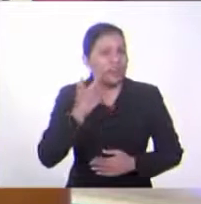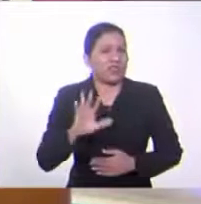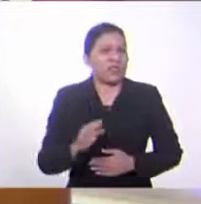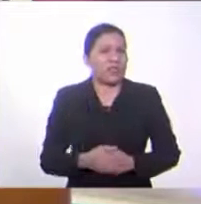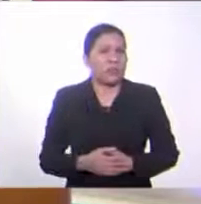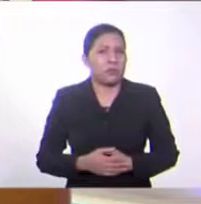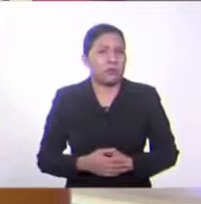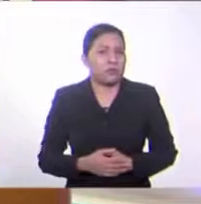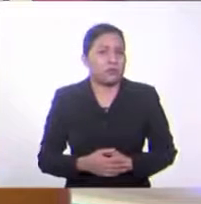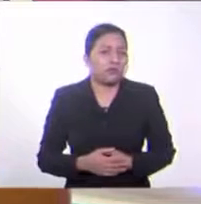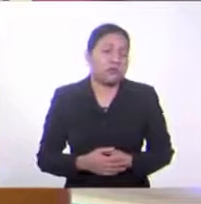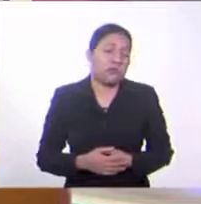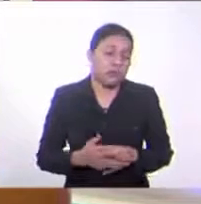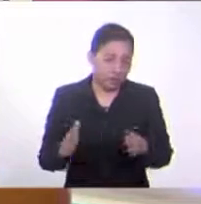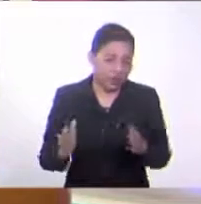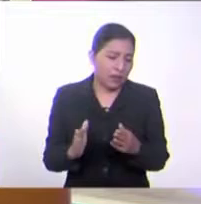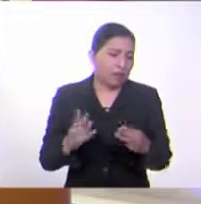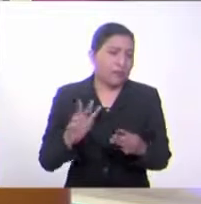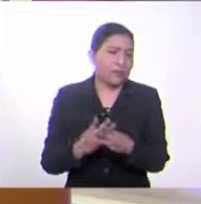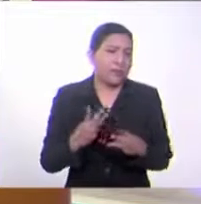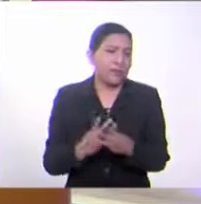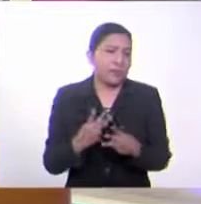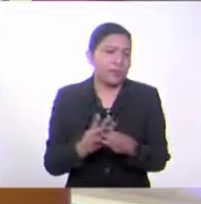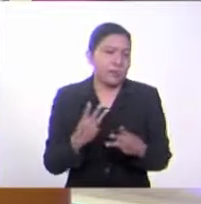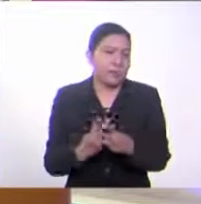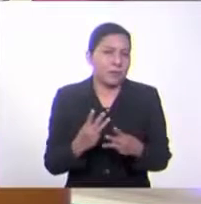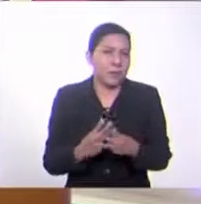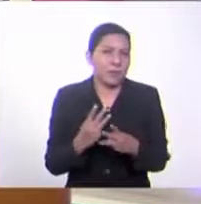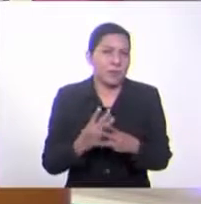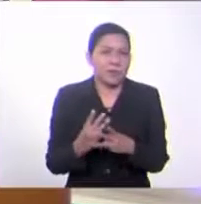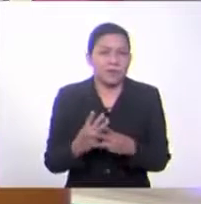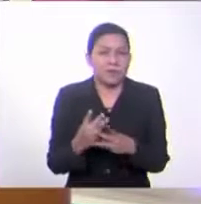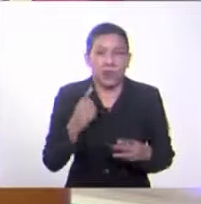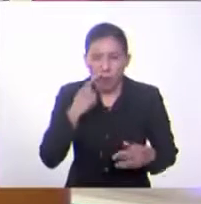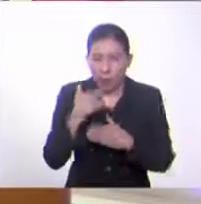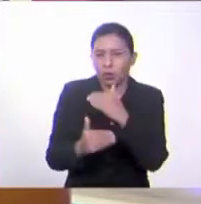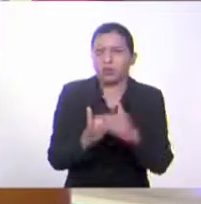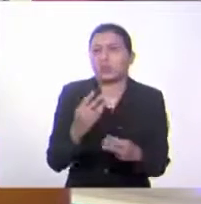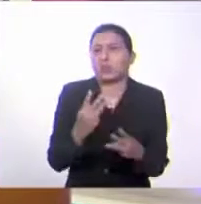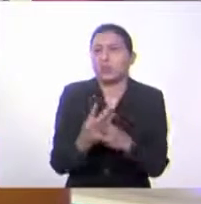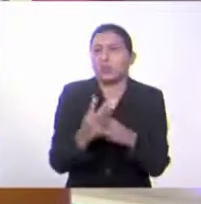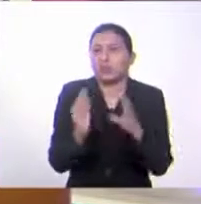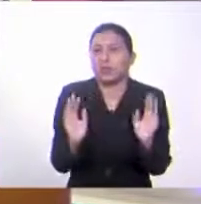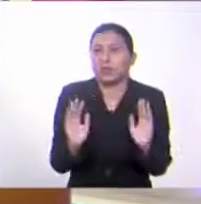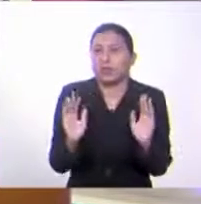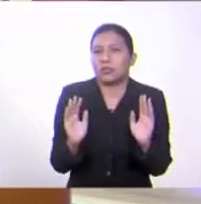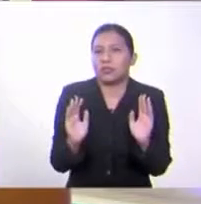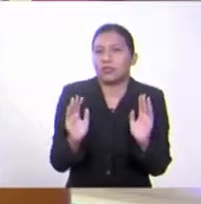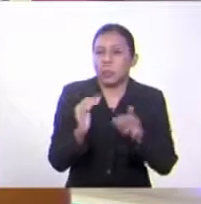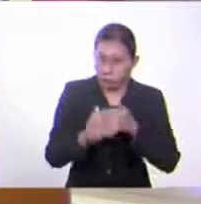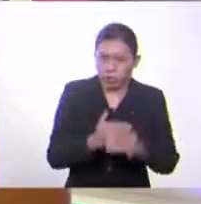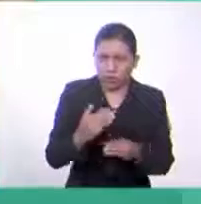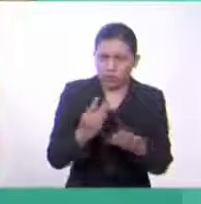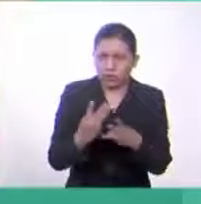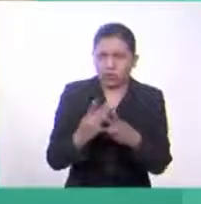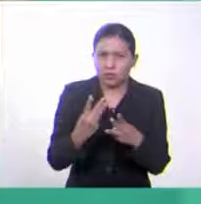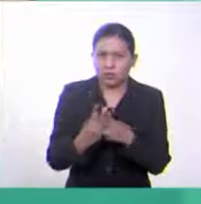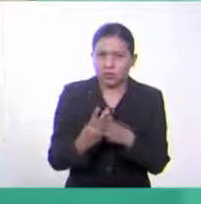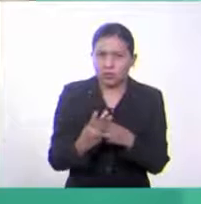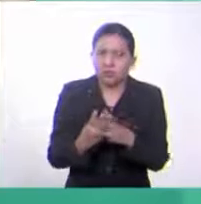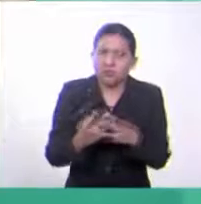podemos hacer matemáticamente, un proceso matemático. Ah, un proceso matemático, o sea que tiene que ser